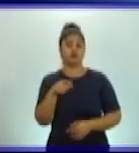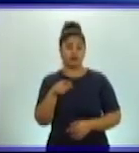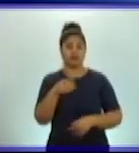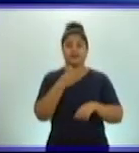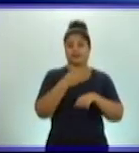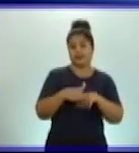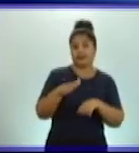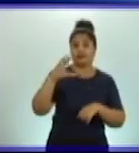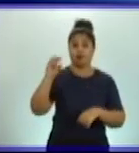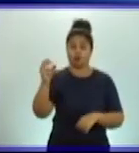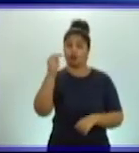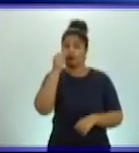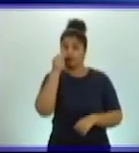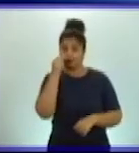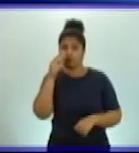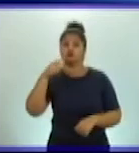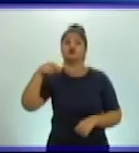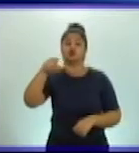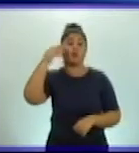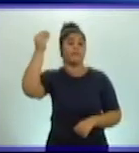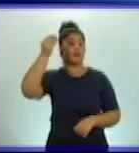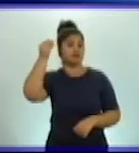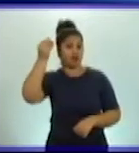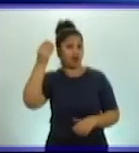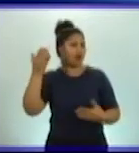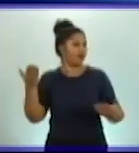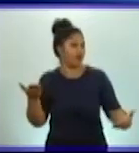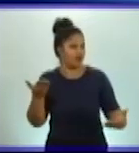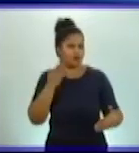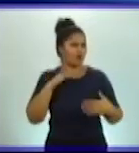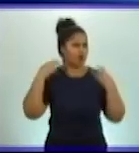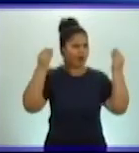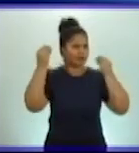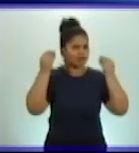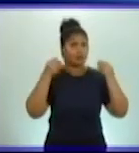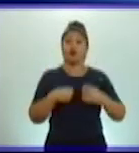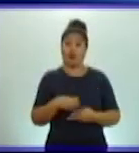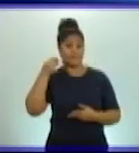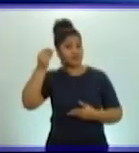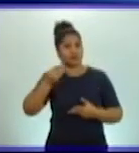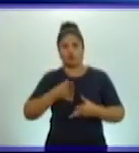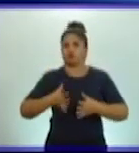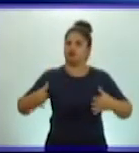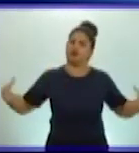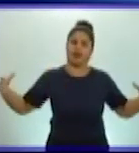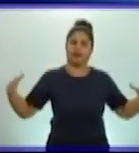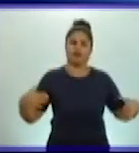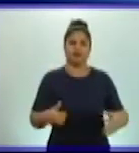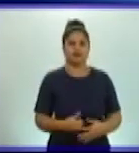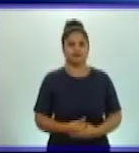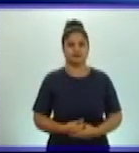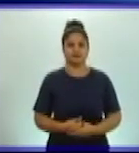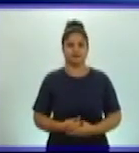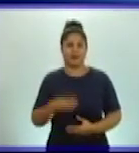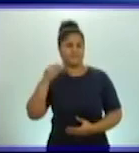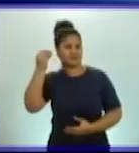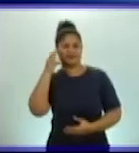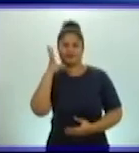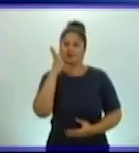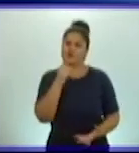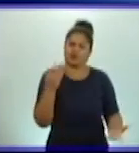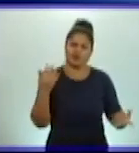grande. Soy optimista no por querer ganar siempre, sino por no tirar la